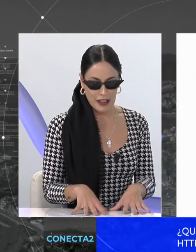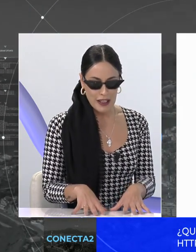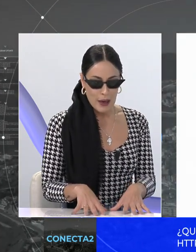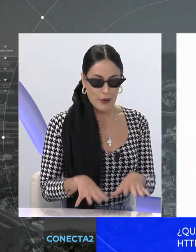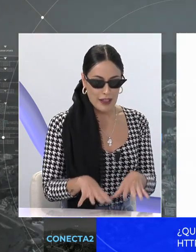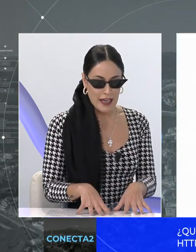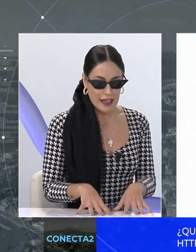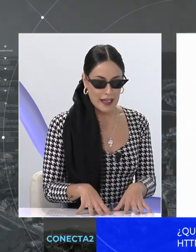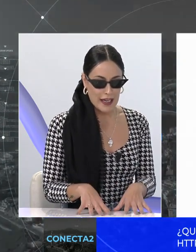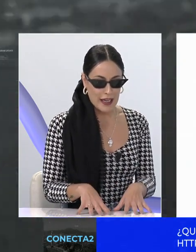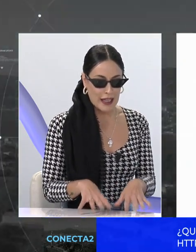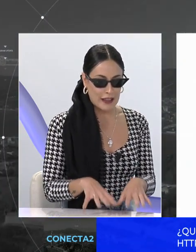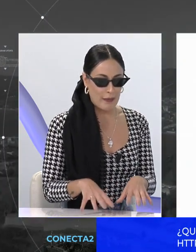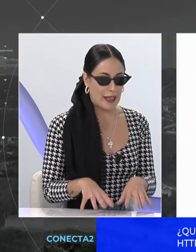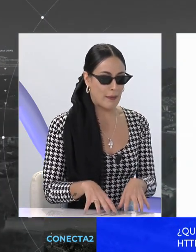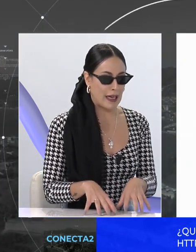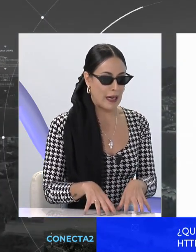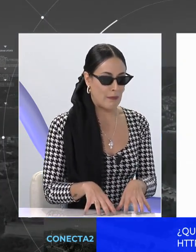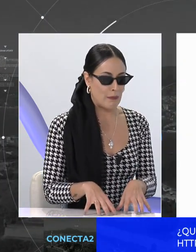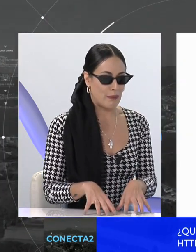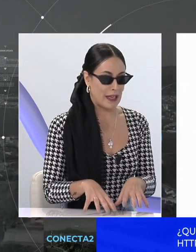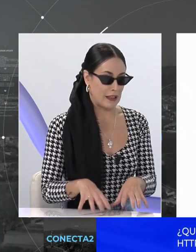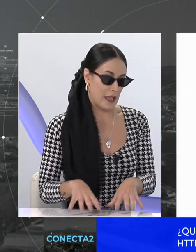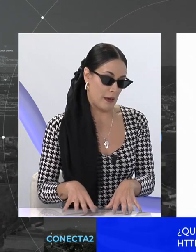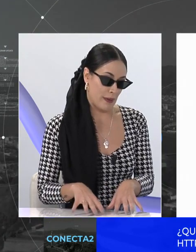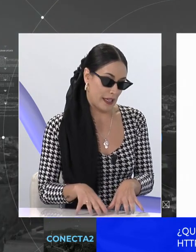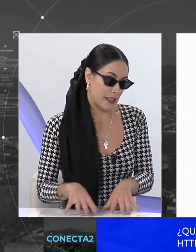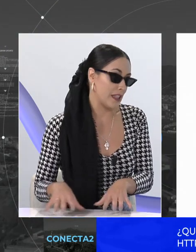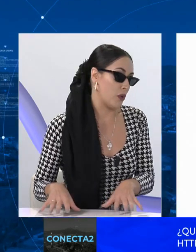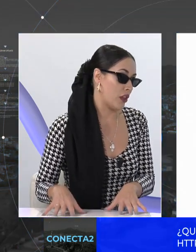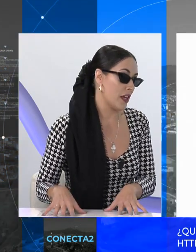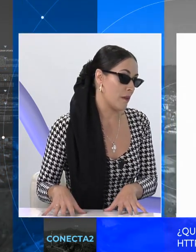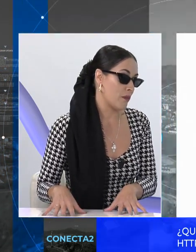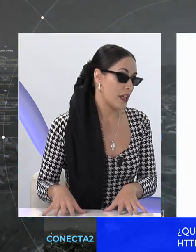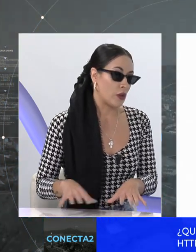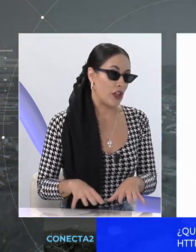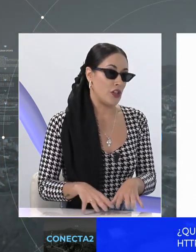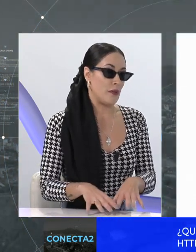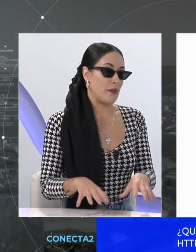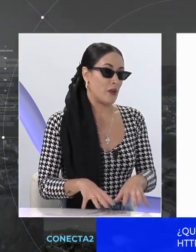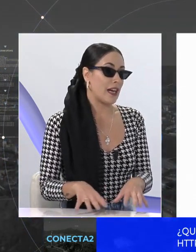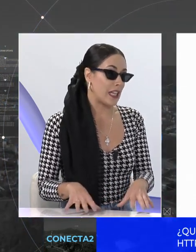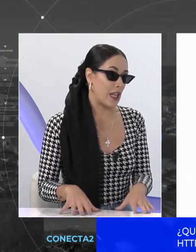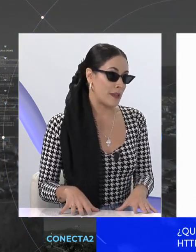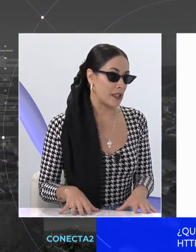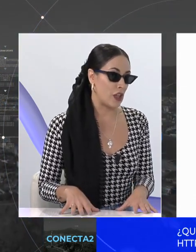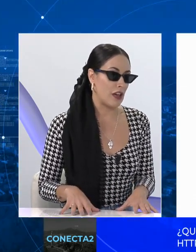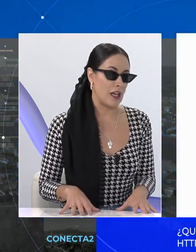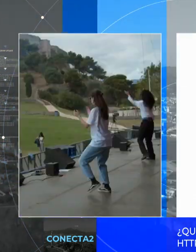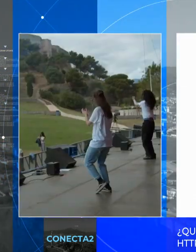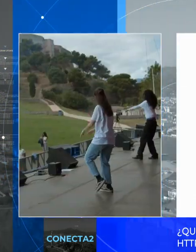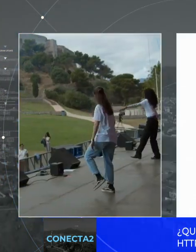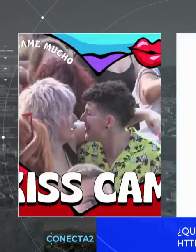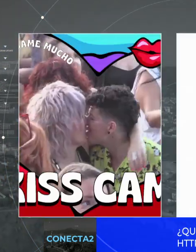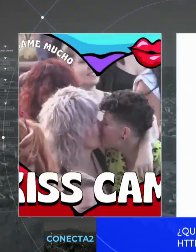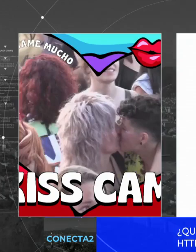ceuta ponía que el certam men era para para para gente de Andalucía Entonces yo en una carta de presentación que le